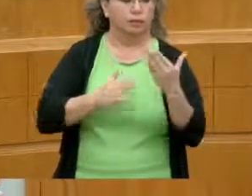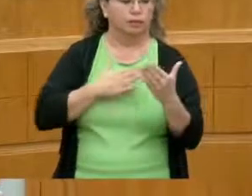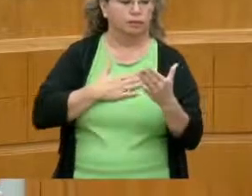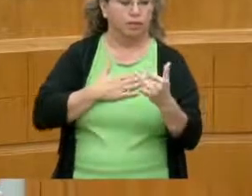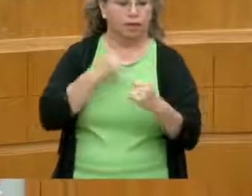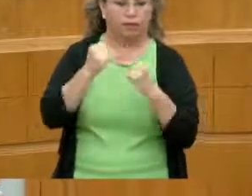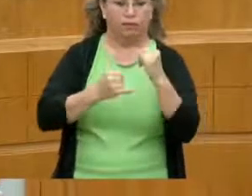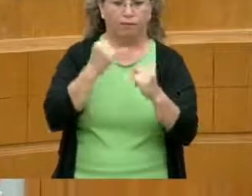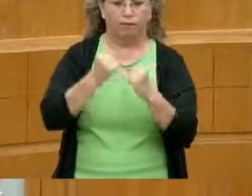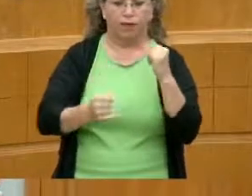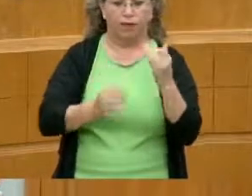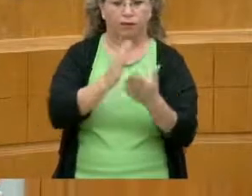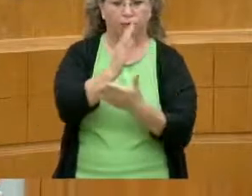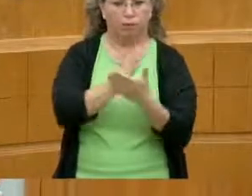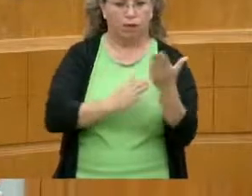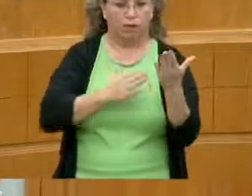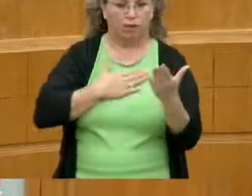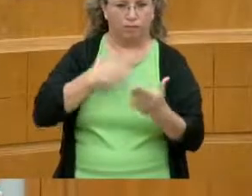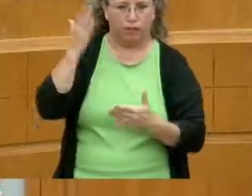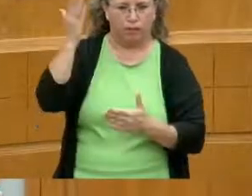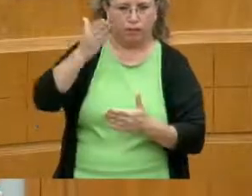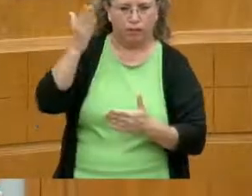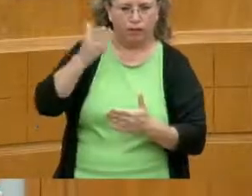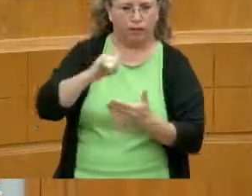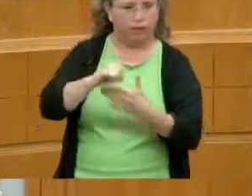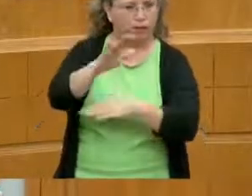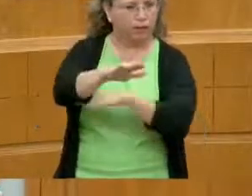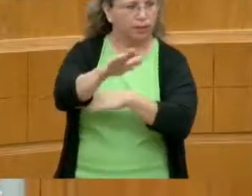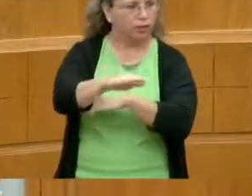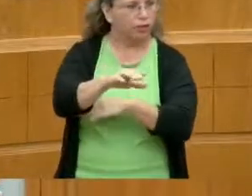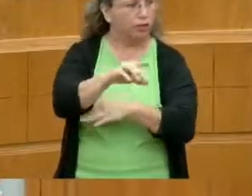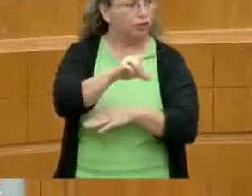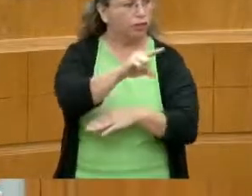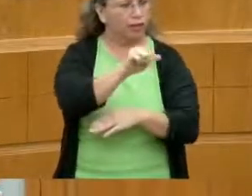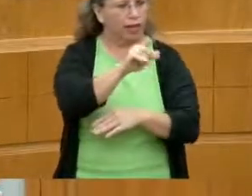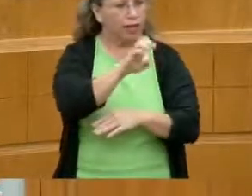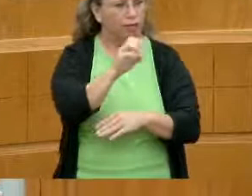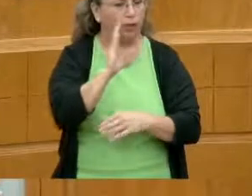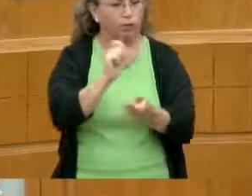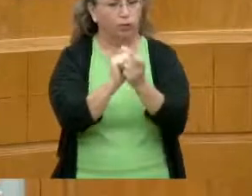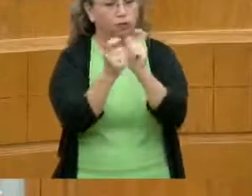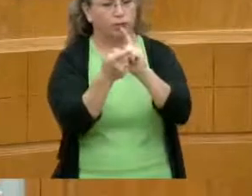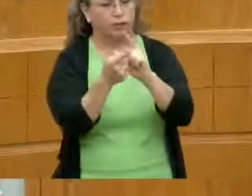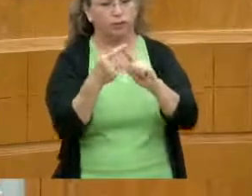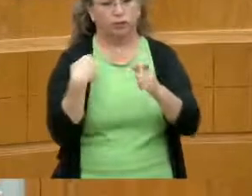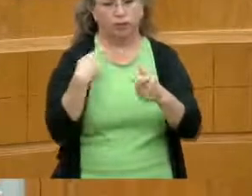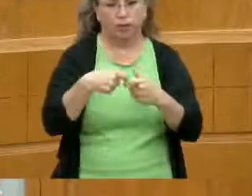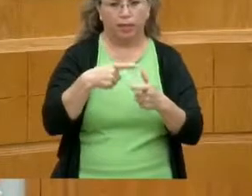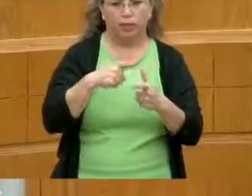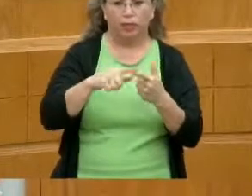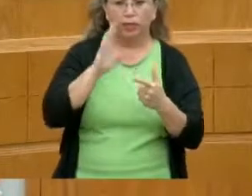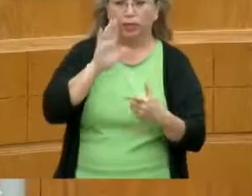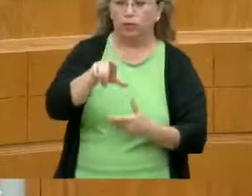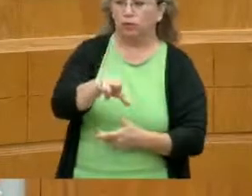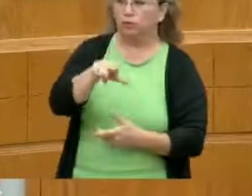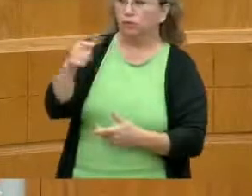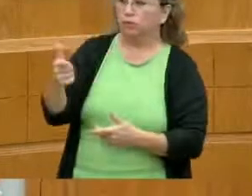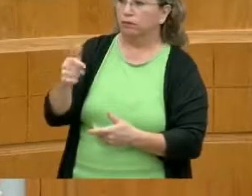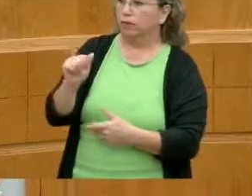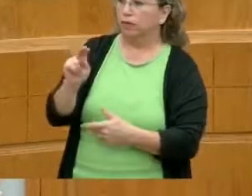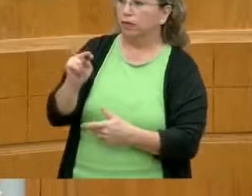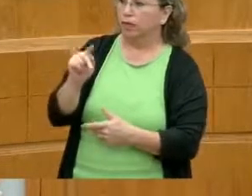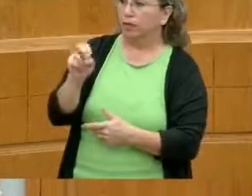my presentation this afternoon. Gabby's going to translate that into Spanish, and then we'll have Annette come on up to talk about some of